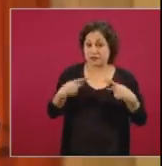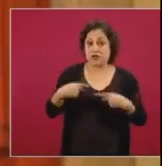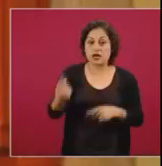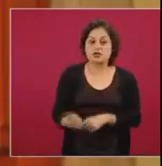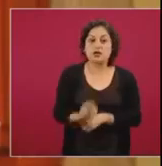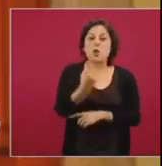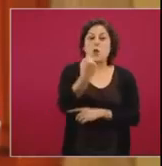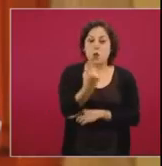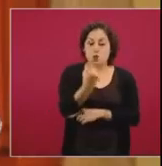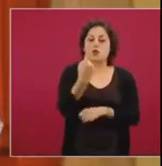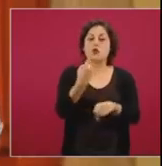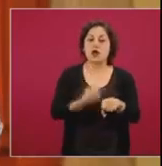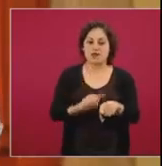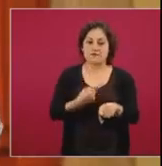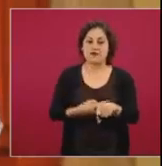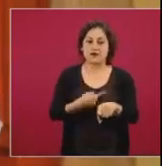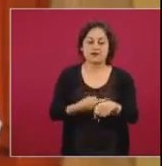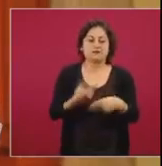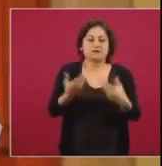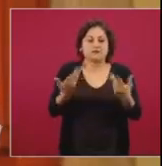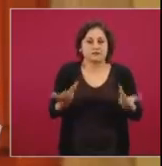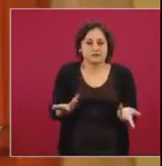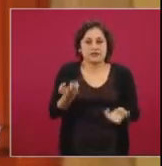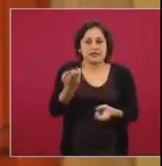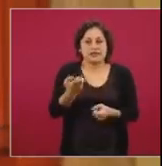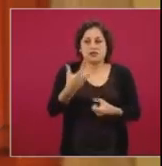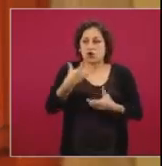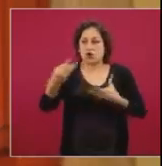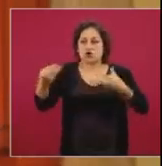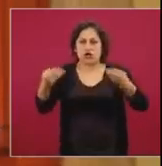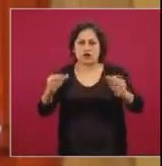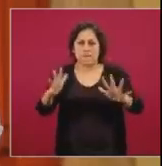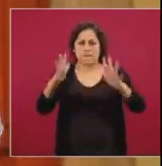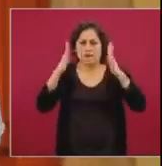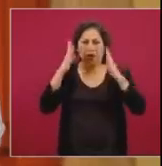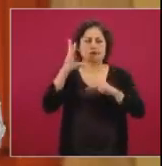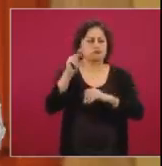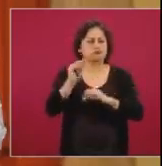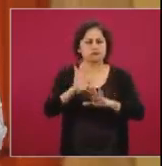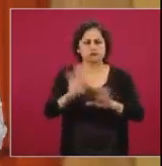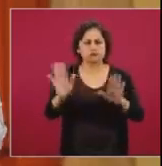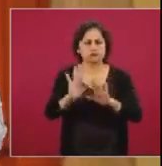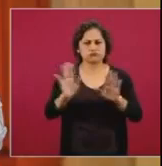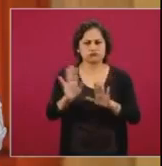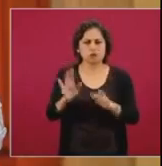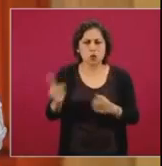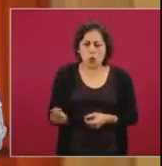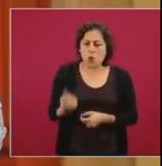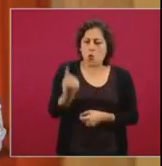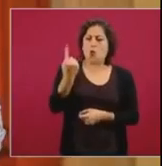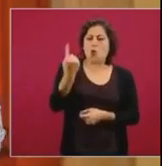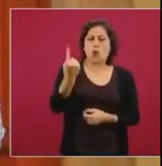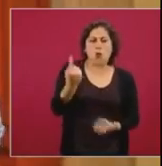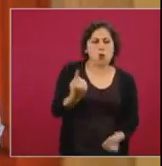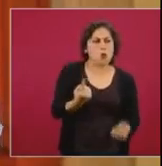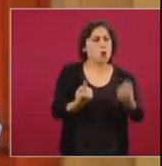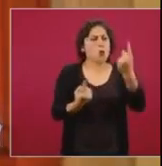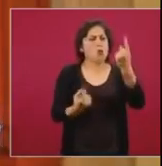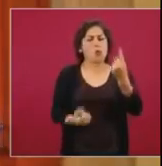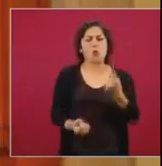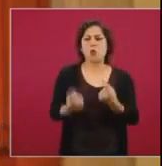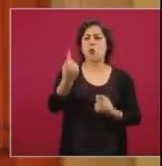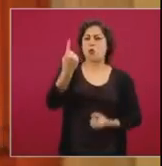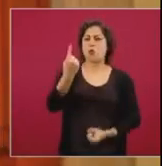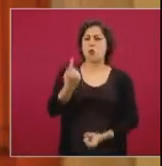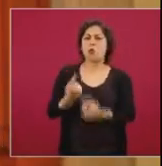de no tener tantos casos, de que esto no sea tan contagioso, es decir, que no necesite tan poquitas bacterias para que se podamos